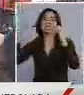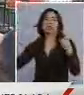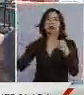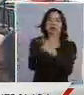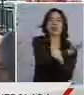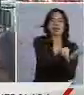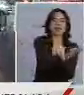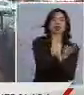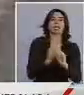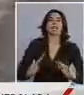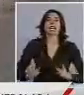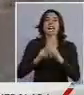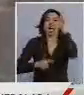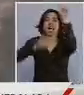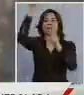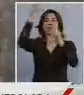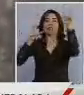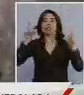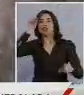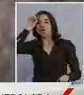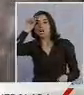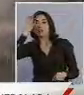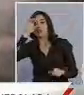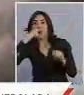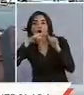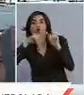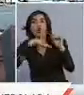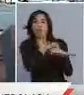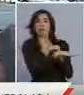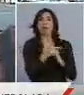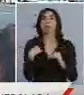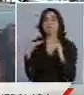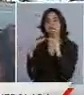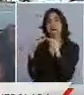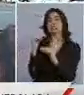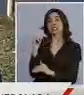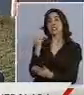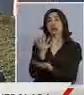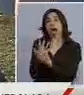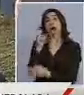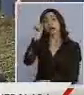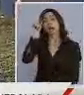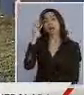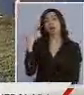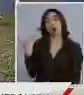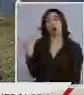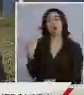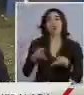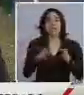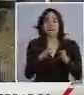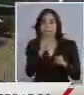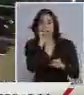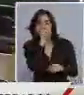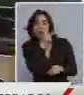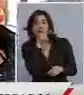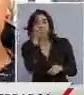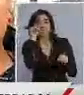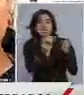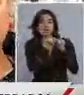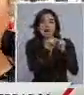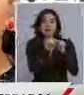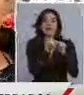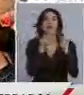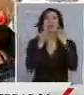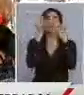siguen armando edificios, los ratones van a ir a buscar otra madriguera. En mi casa sí han habido ratones, ¿cachai? En las calles he visto algunas veces cuando me voy al local. Y el tema